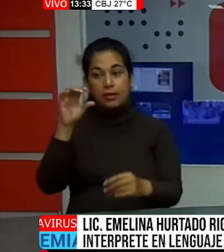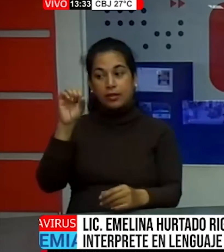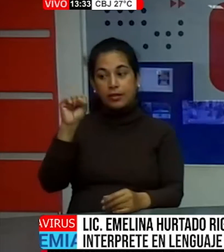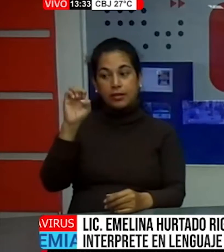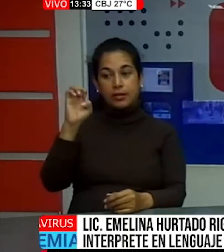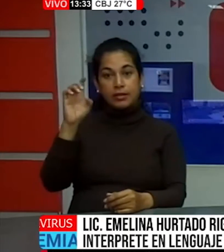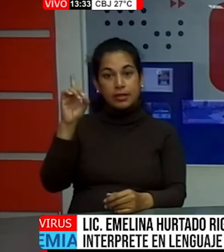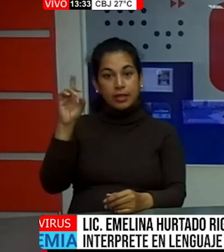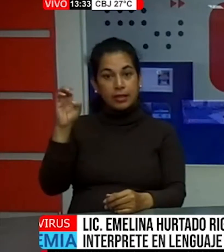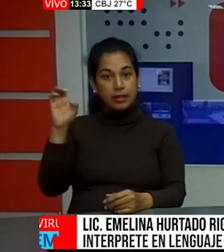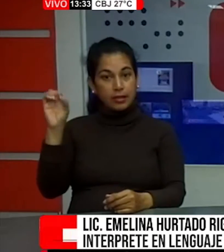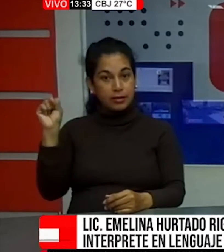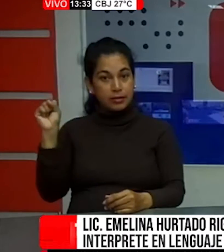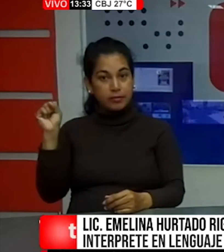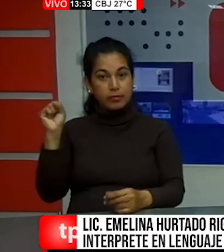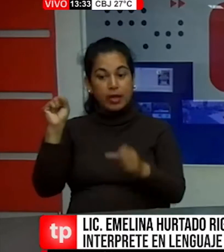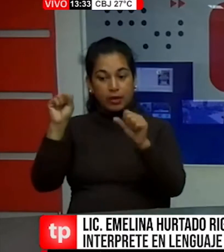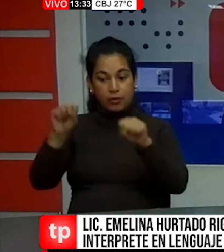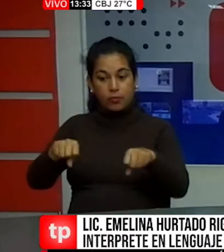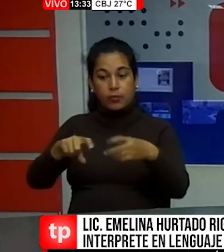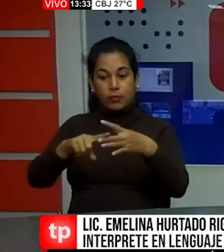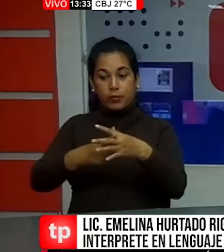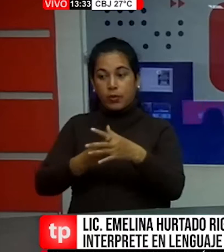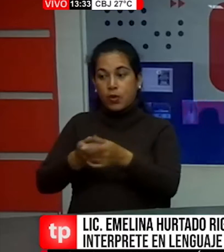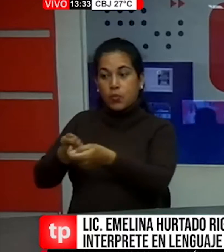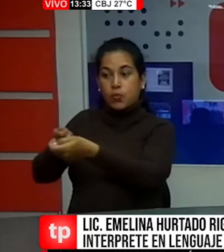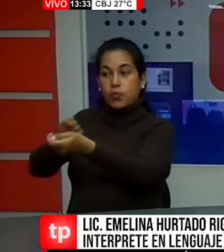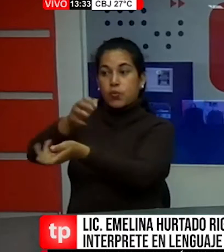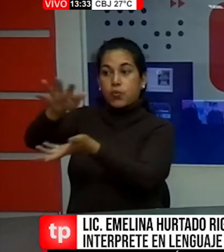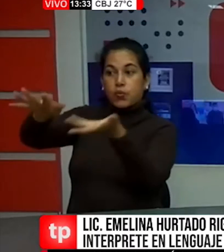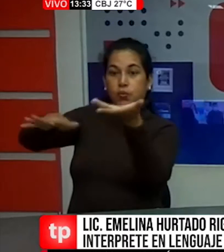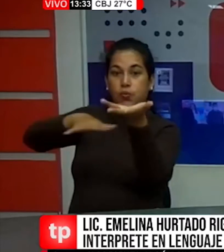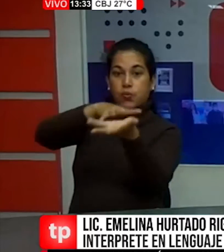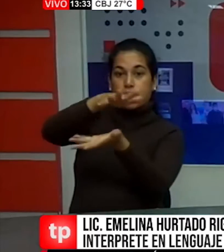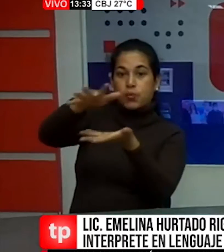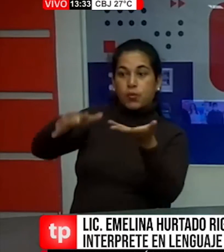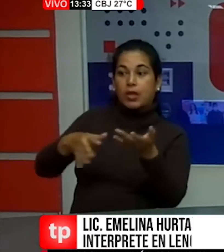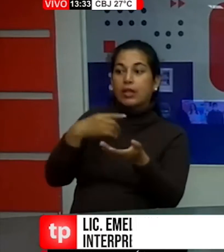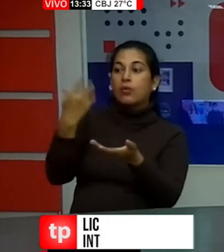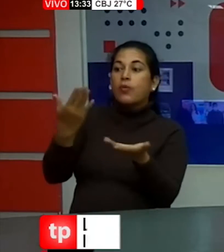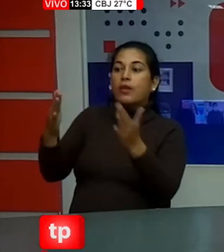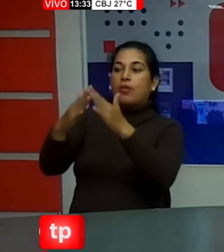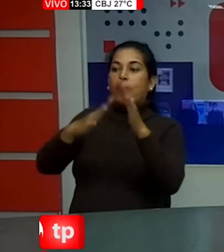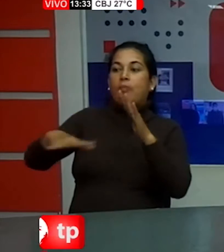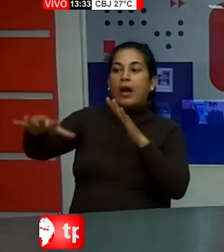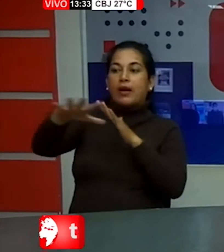la desinfección en los barrios donde se presentaron los nuevos casos de